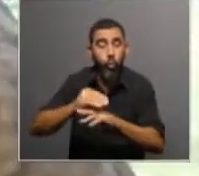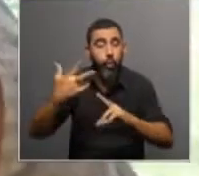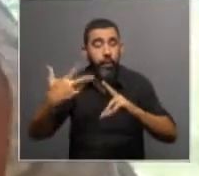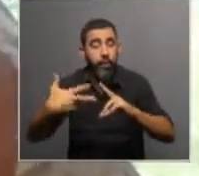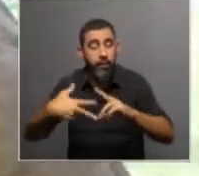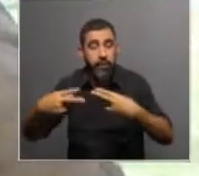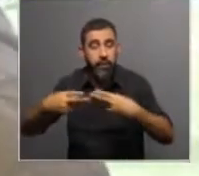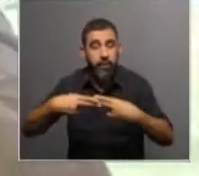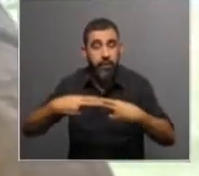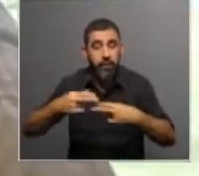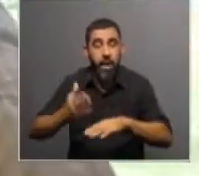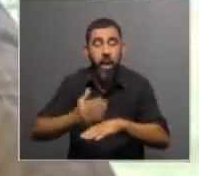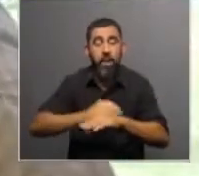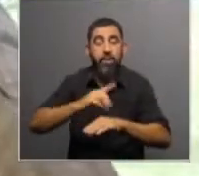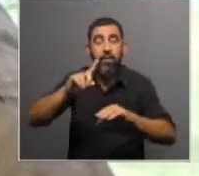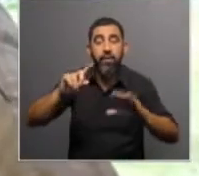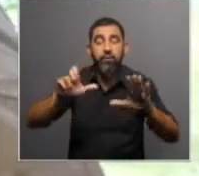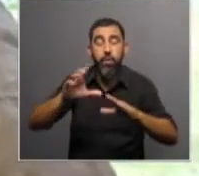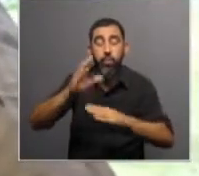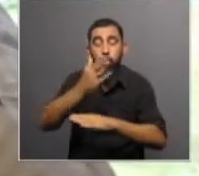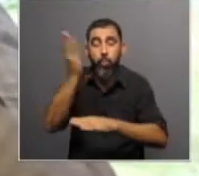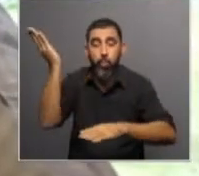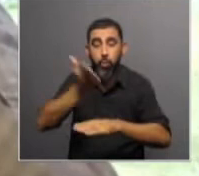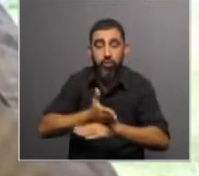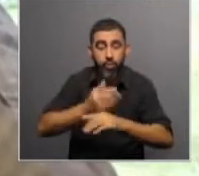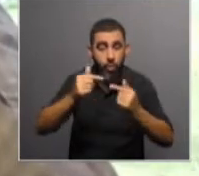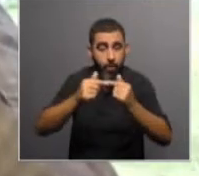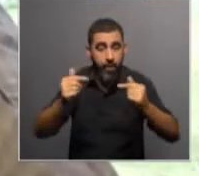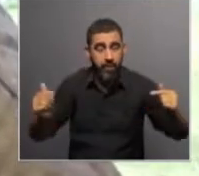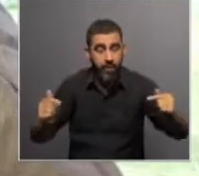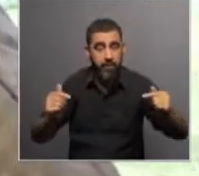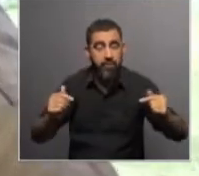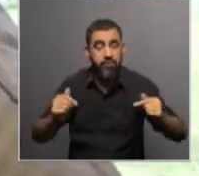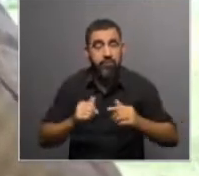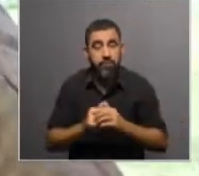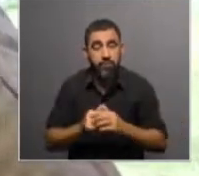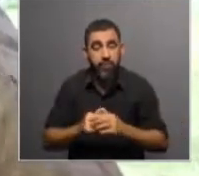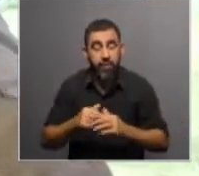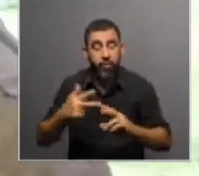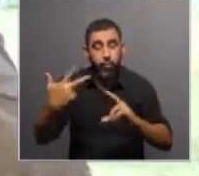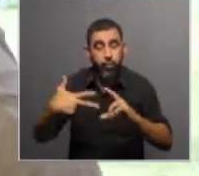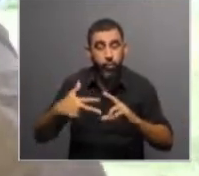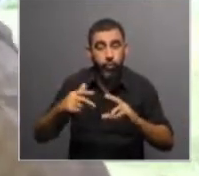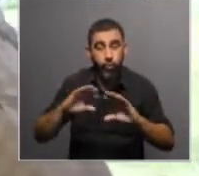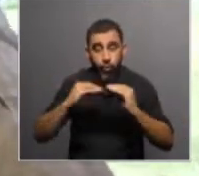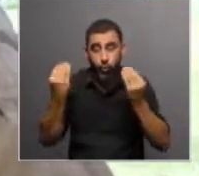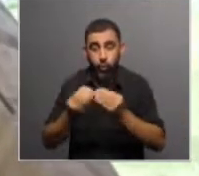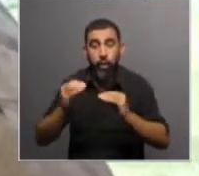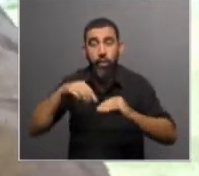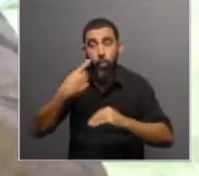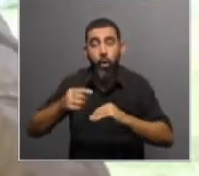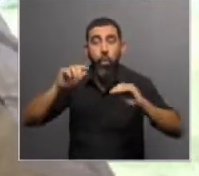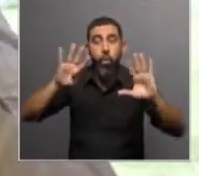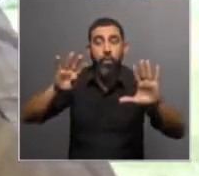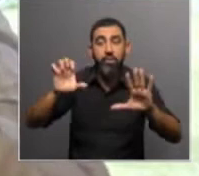pasó de tener el 16% de las unidades curriculares, que son las materias de las carreras, en un formato virtual, y pasamos a tener un